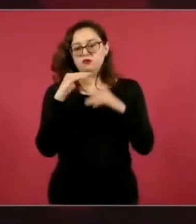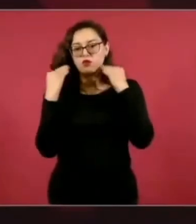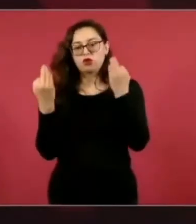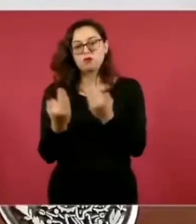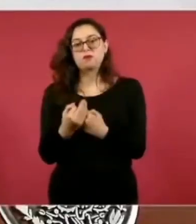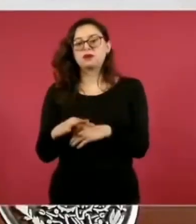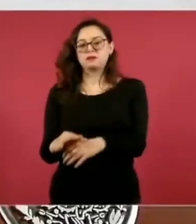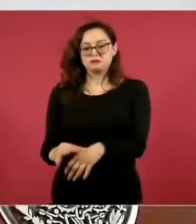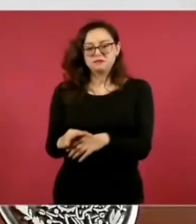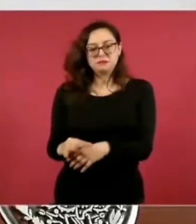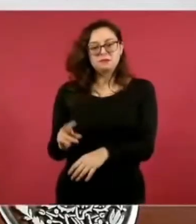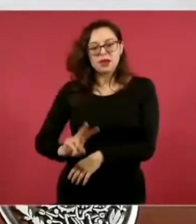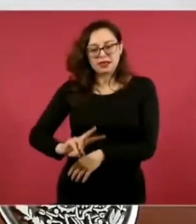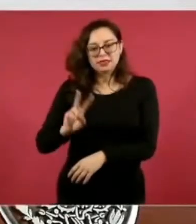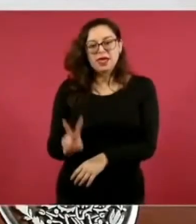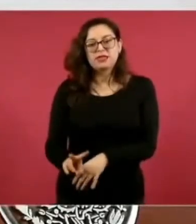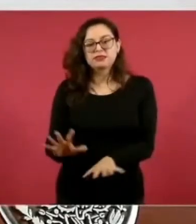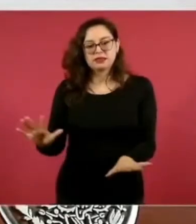verdadero.